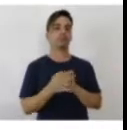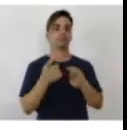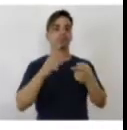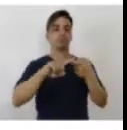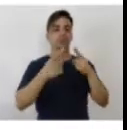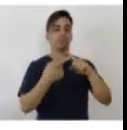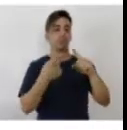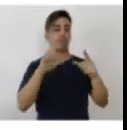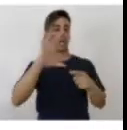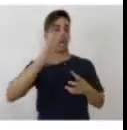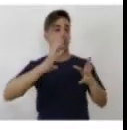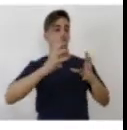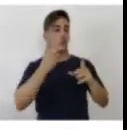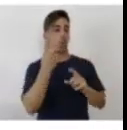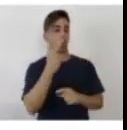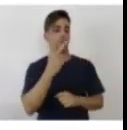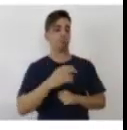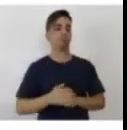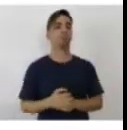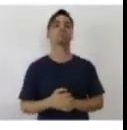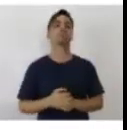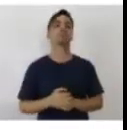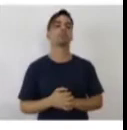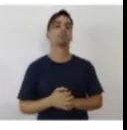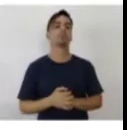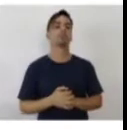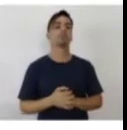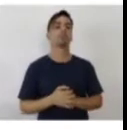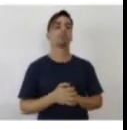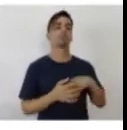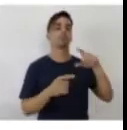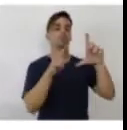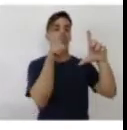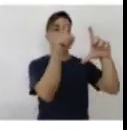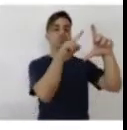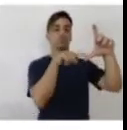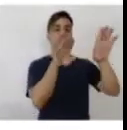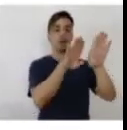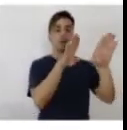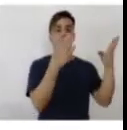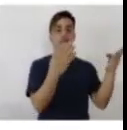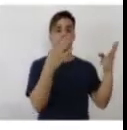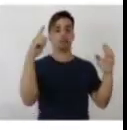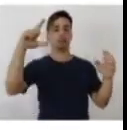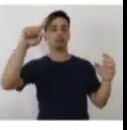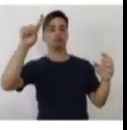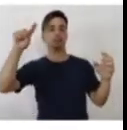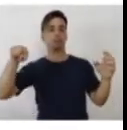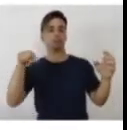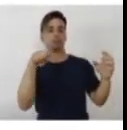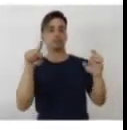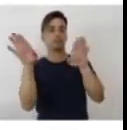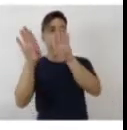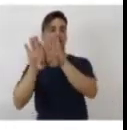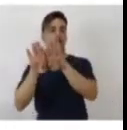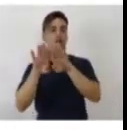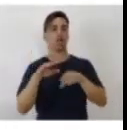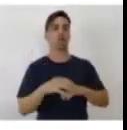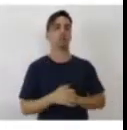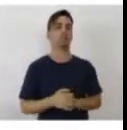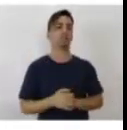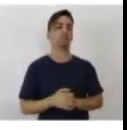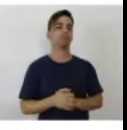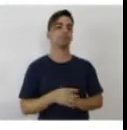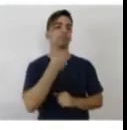el paréntesis para el extremo que no pertenece. Igualmente se combinan los signos mayor igual, menor